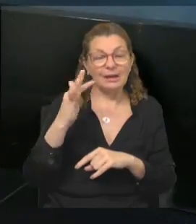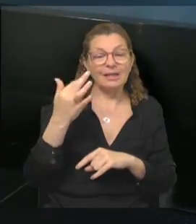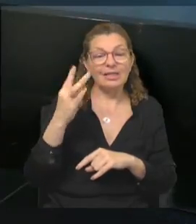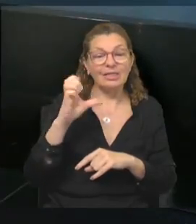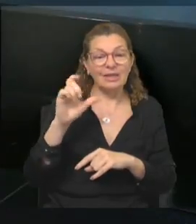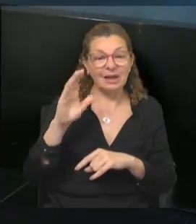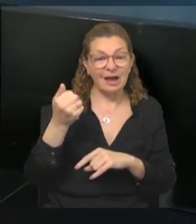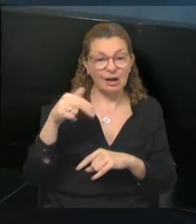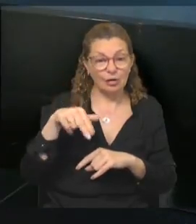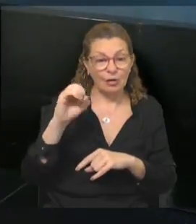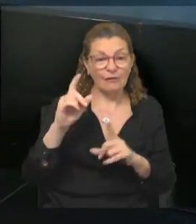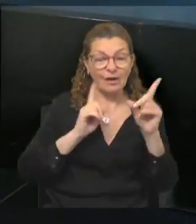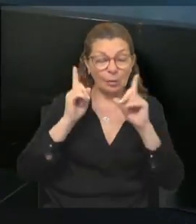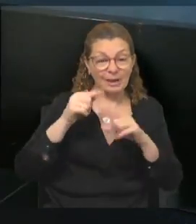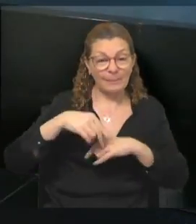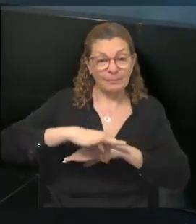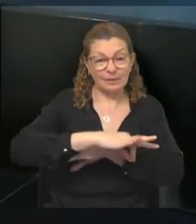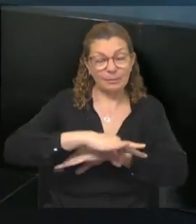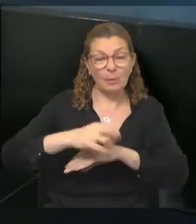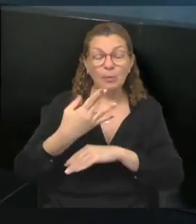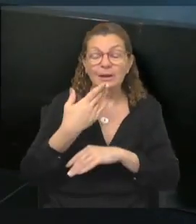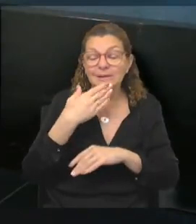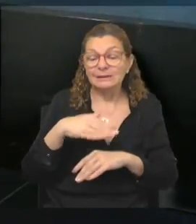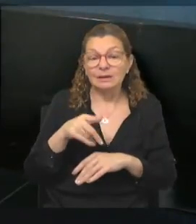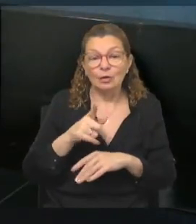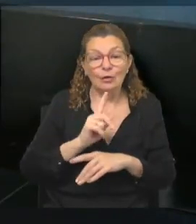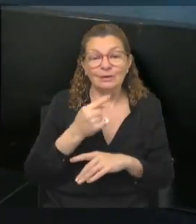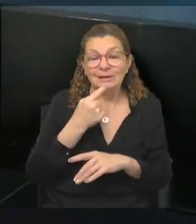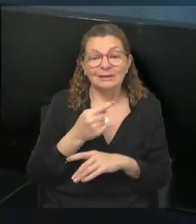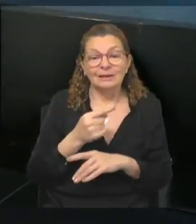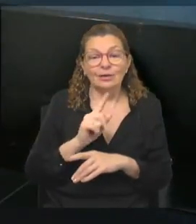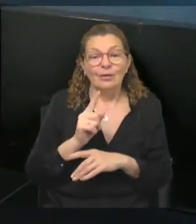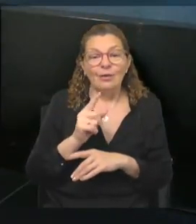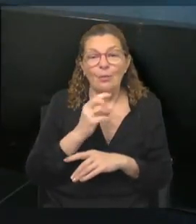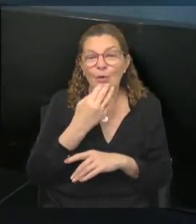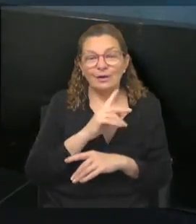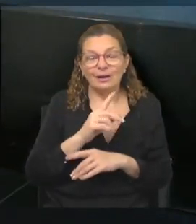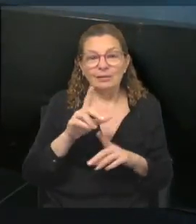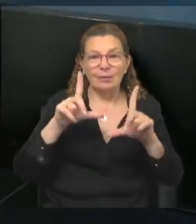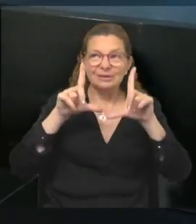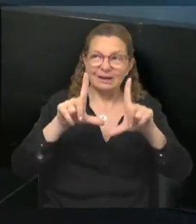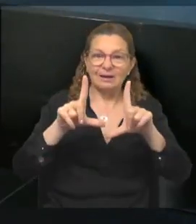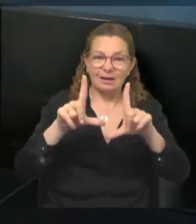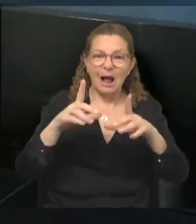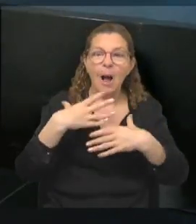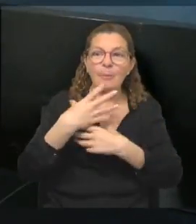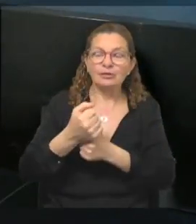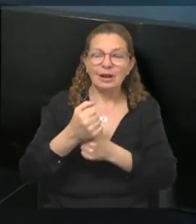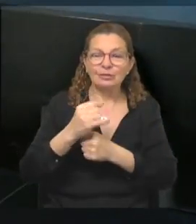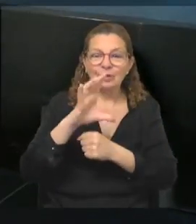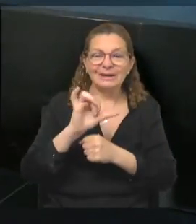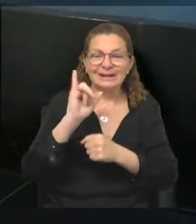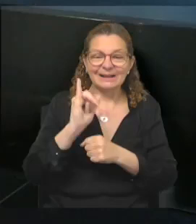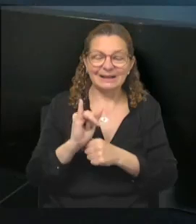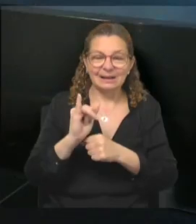de arquitectura por qué Porque a su entender no corresponde que haya cartelería a favor del C plebiscito